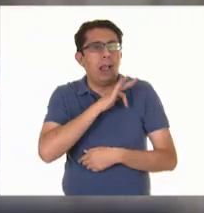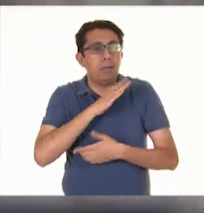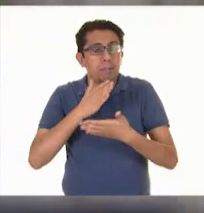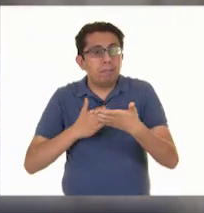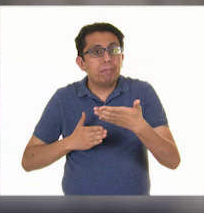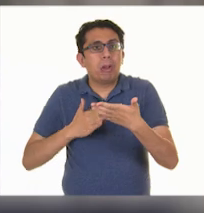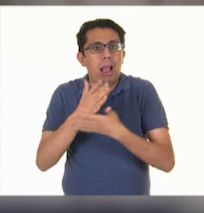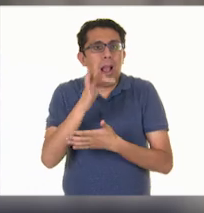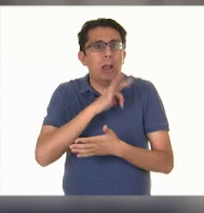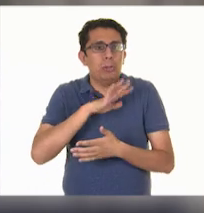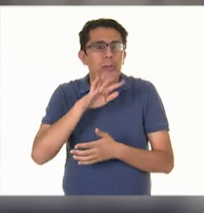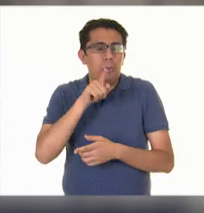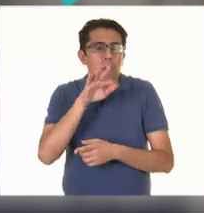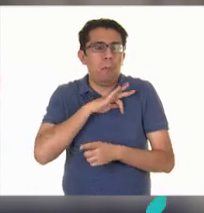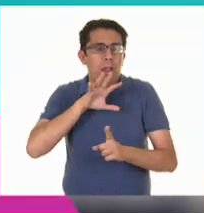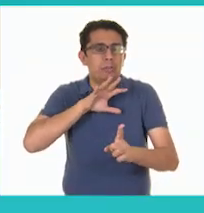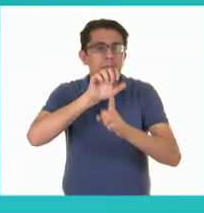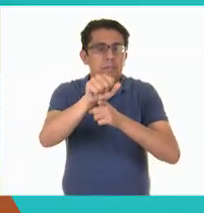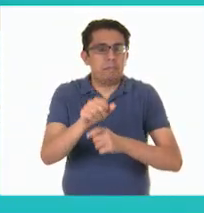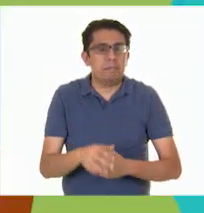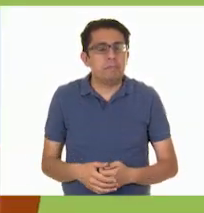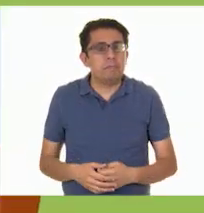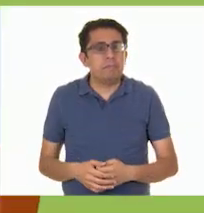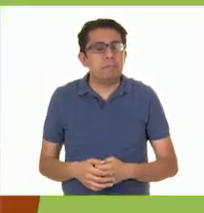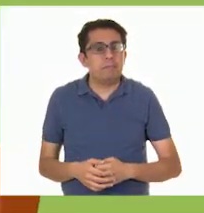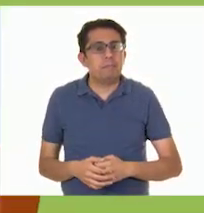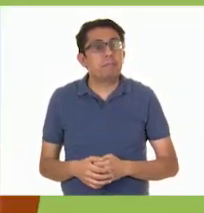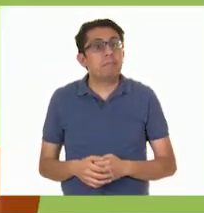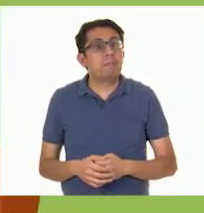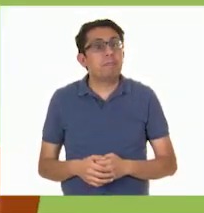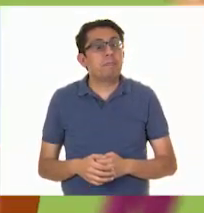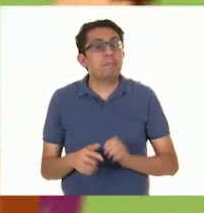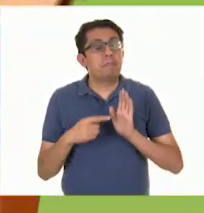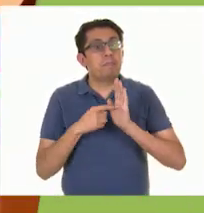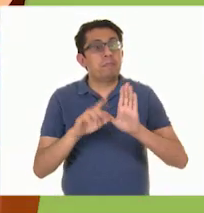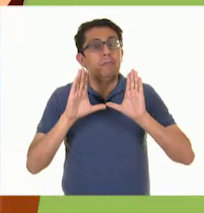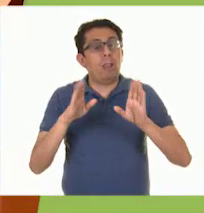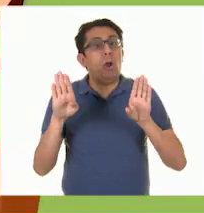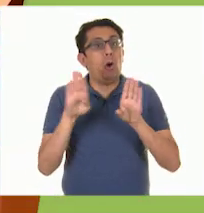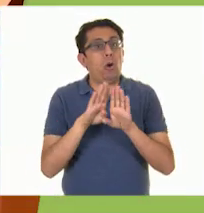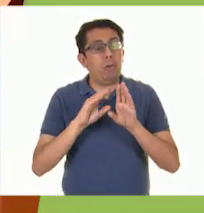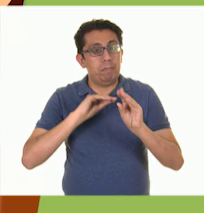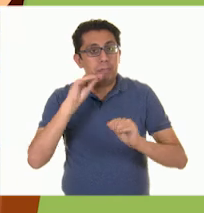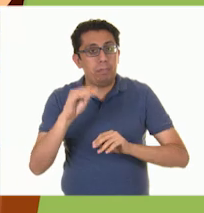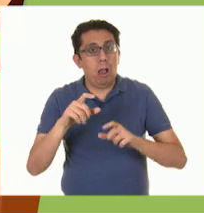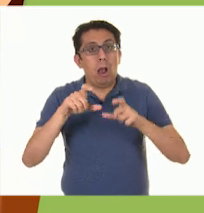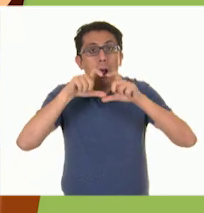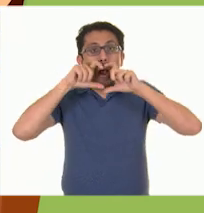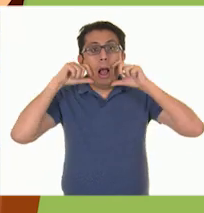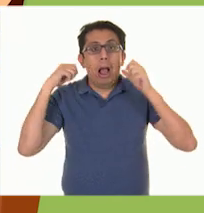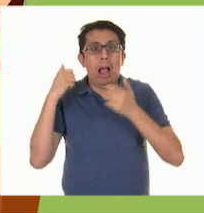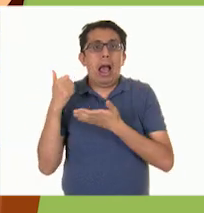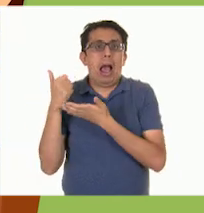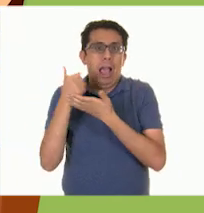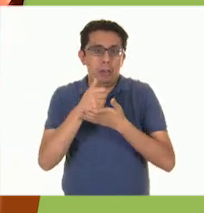hasta donde tú quieres llegar. Te enseñaremos cómo armar un cubrebocas con ayuda de un adulto.